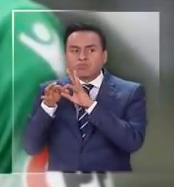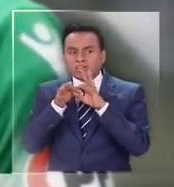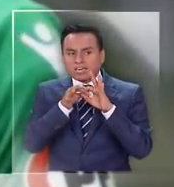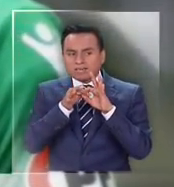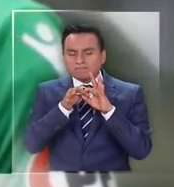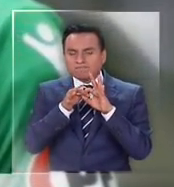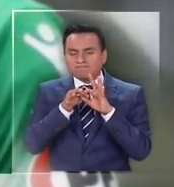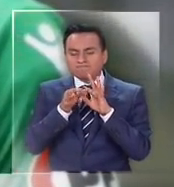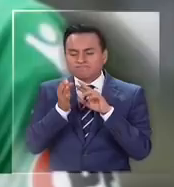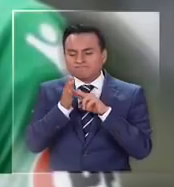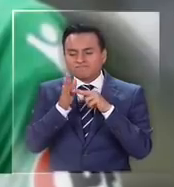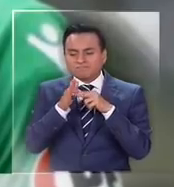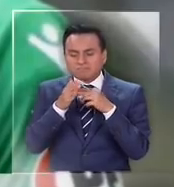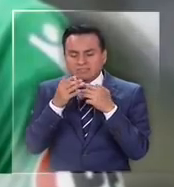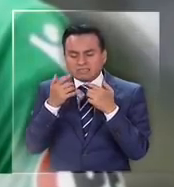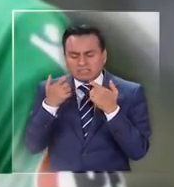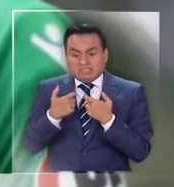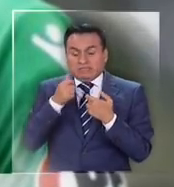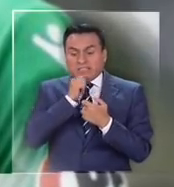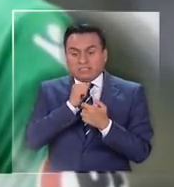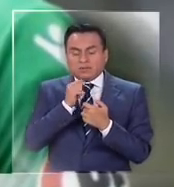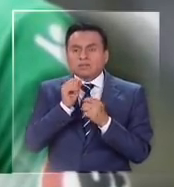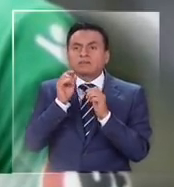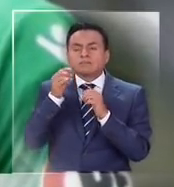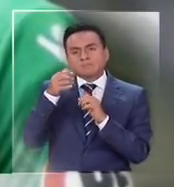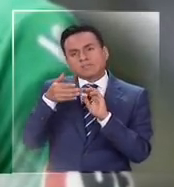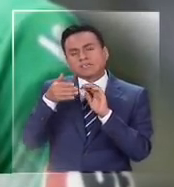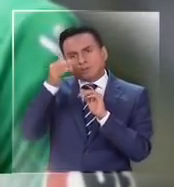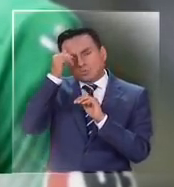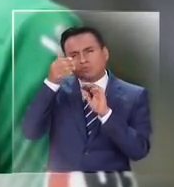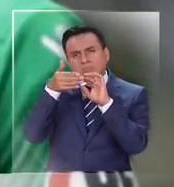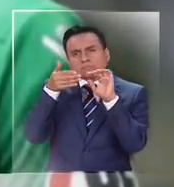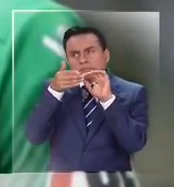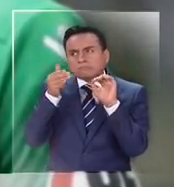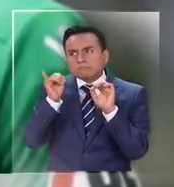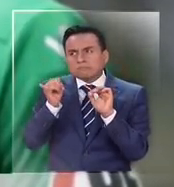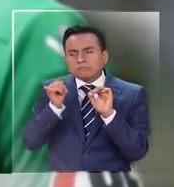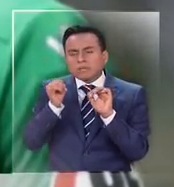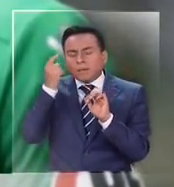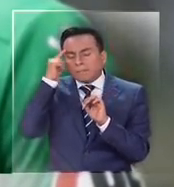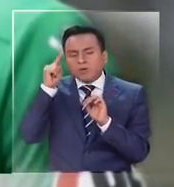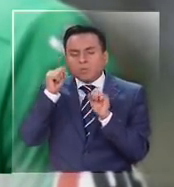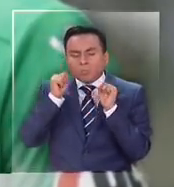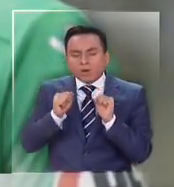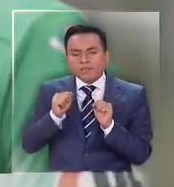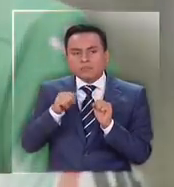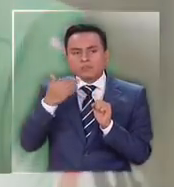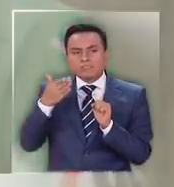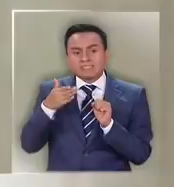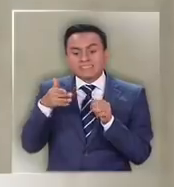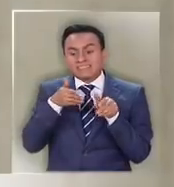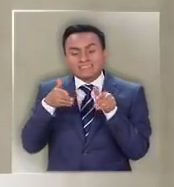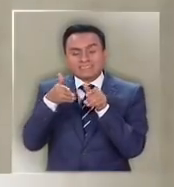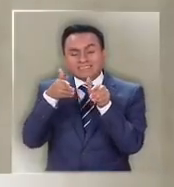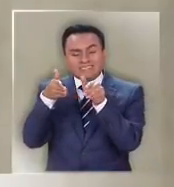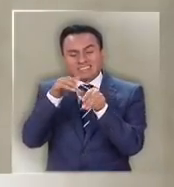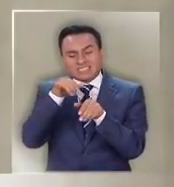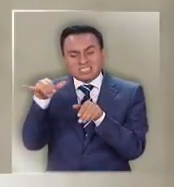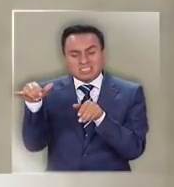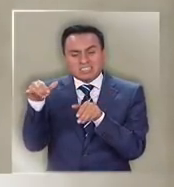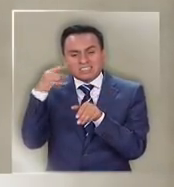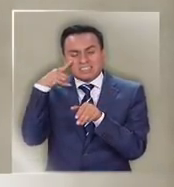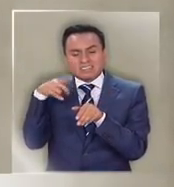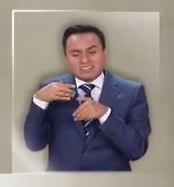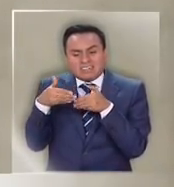se produjo este descontrol, por el cual pide disculpas, pero que evidentemente lo puede llevar a un callejón casi